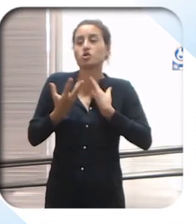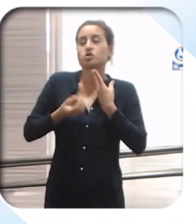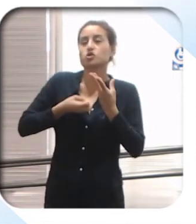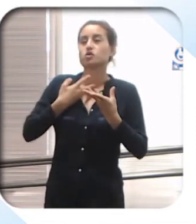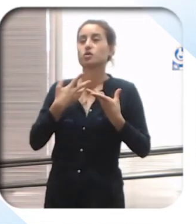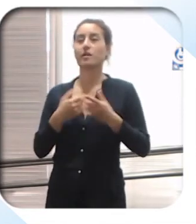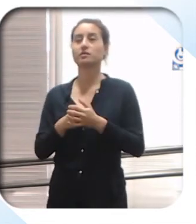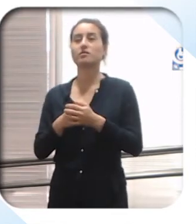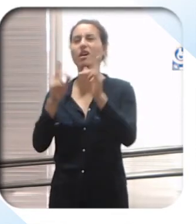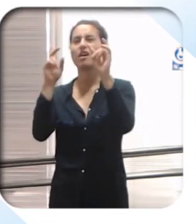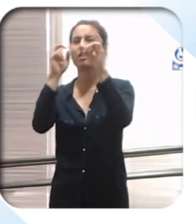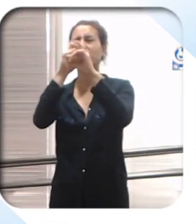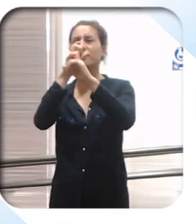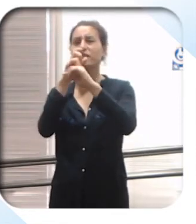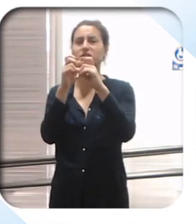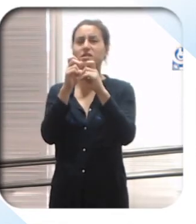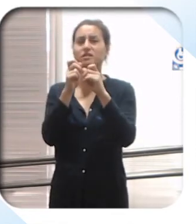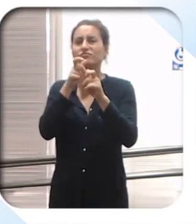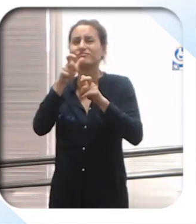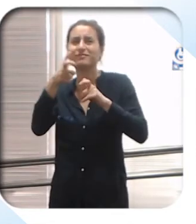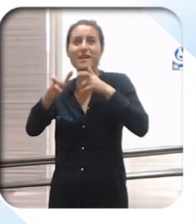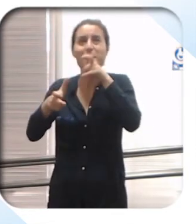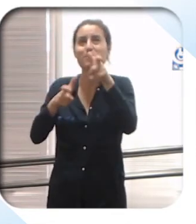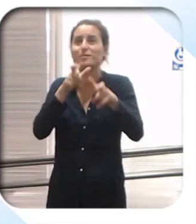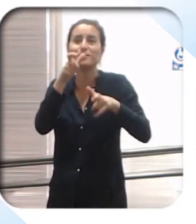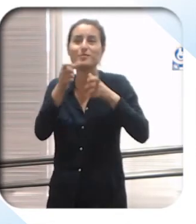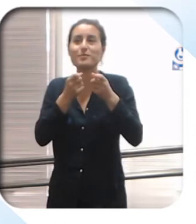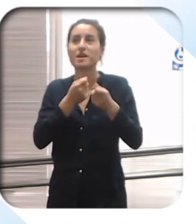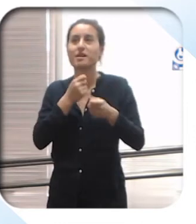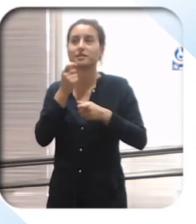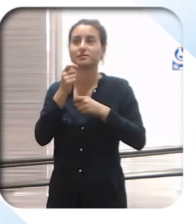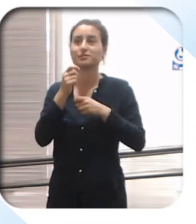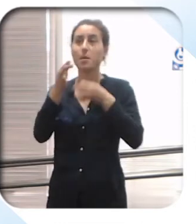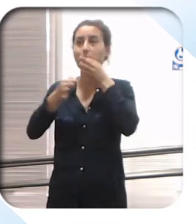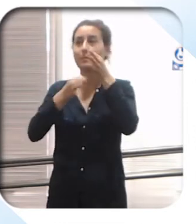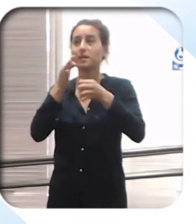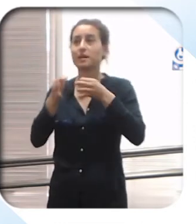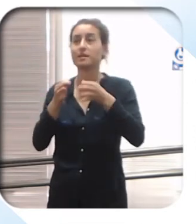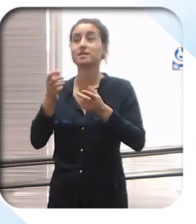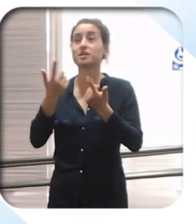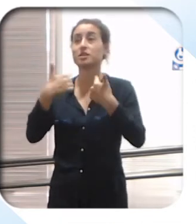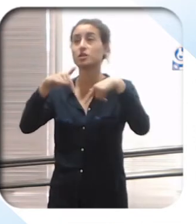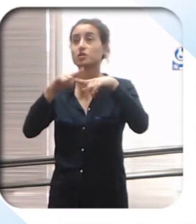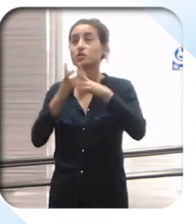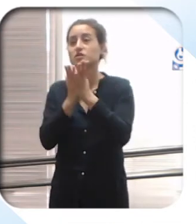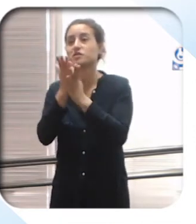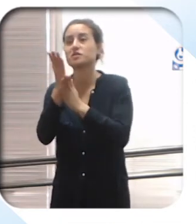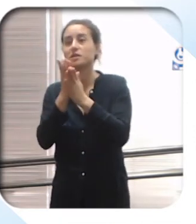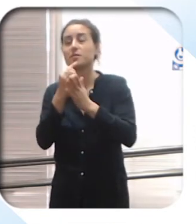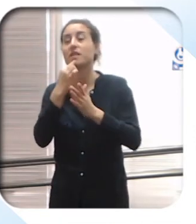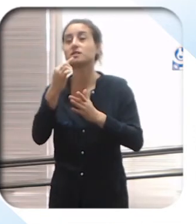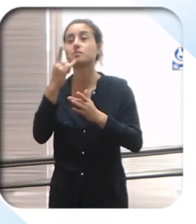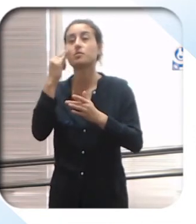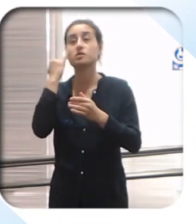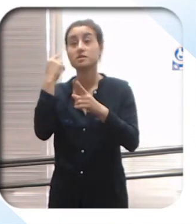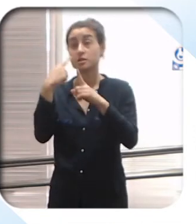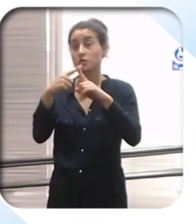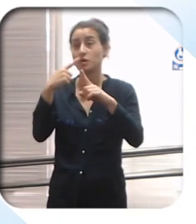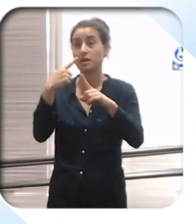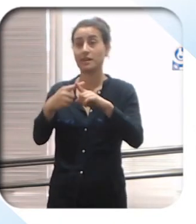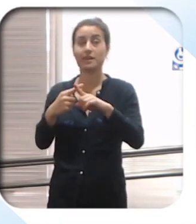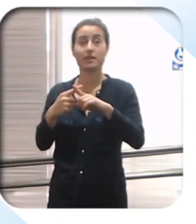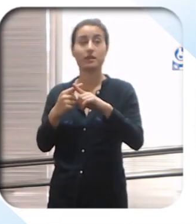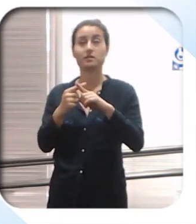algo que es muy difícil de poner en palabras, ¿verdad? Y que nosotros siempre acotamos la sexualidad a